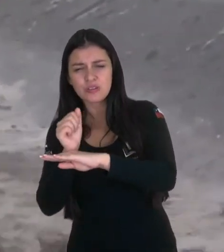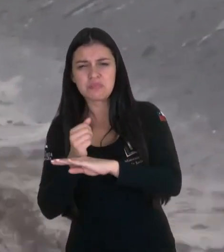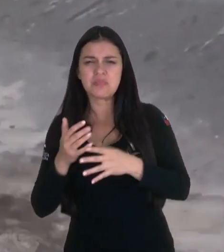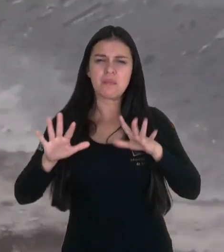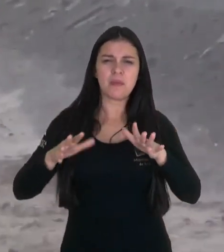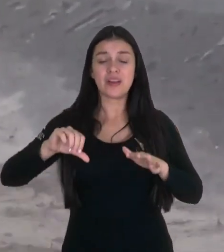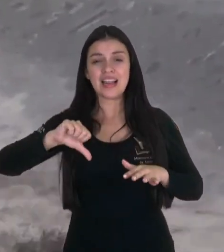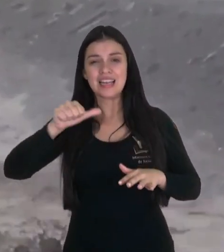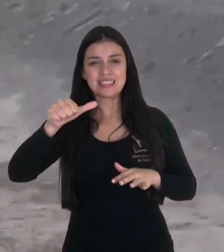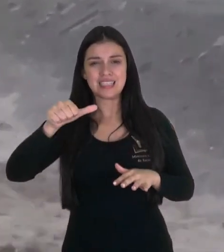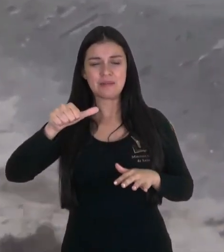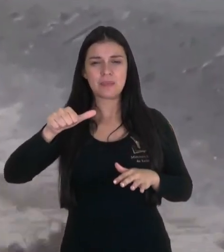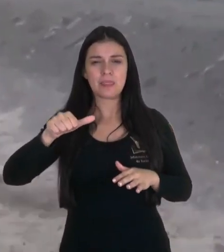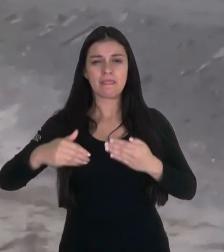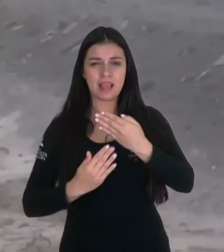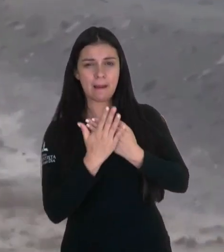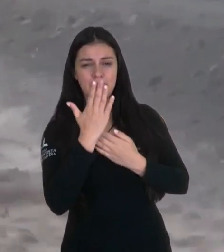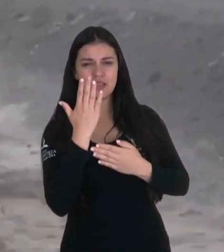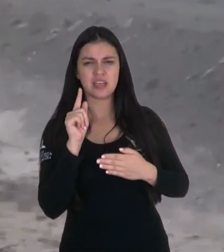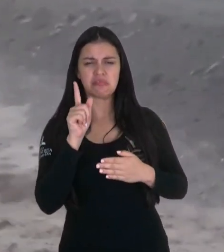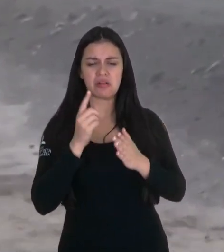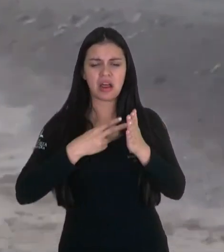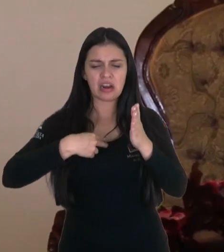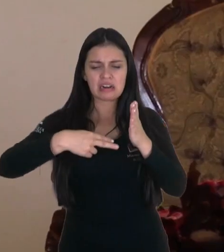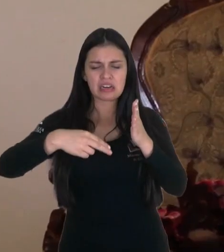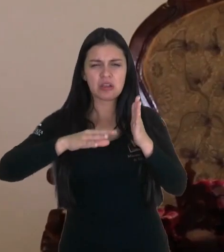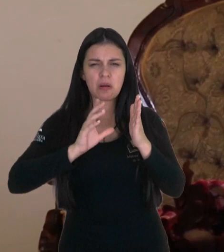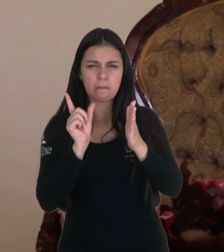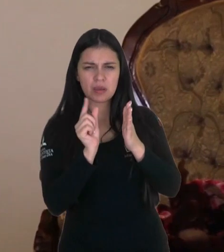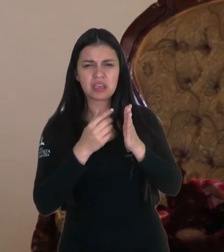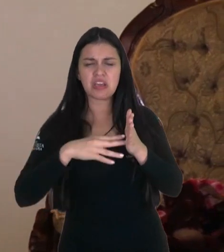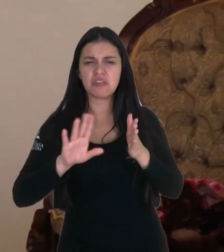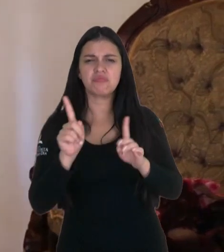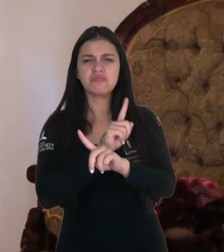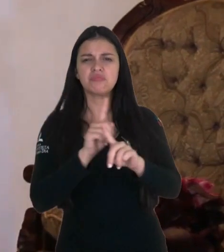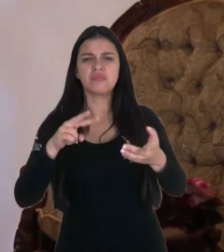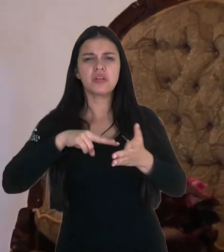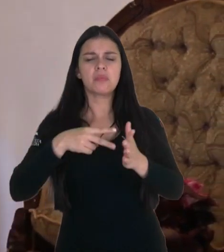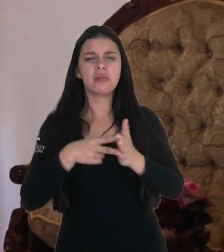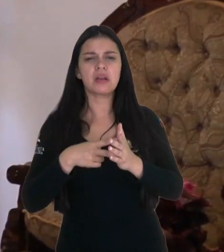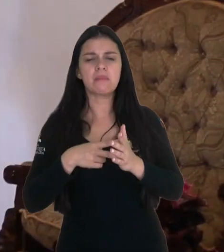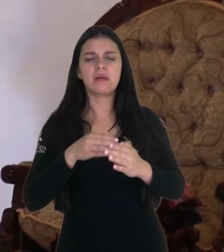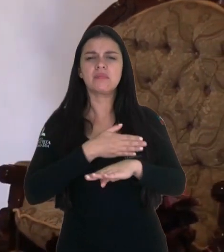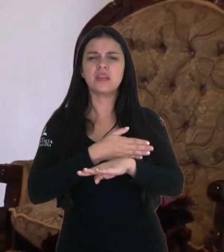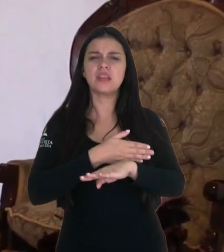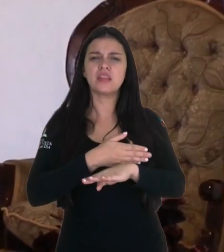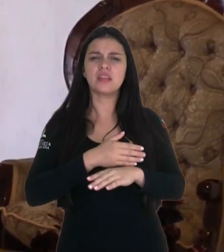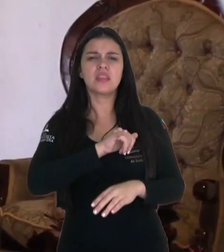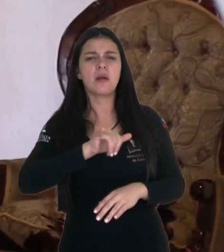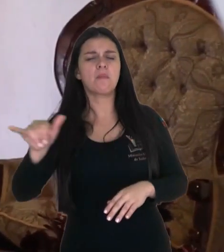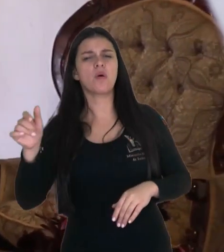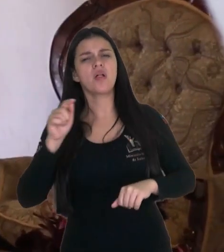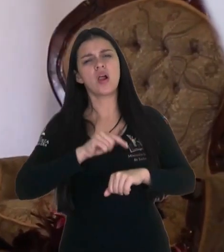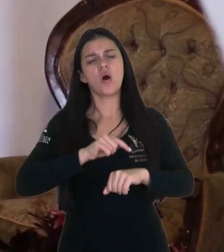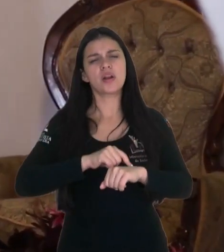agua pasó por la ciudad sin causar mayores problemas. Y pasadas un par de horas, el pastor volvió a su casa,